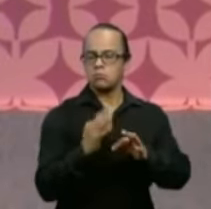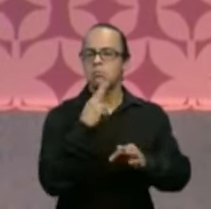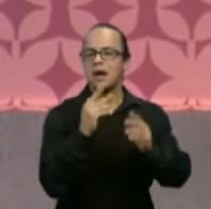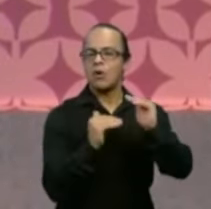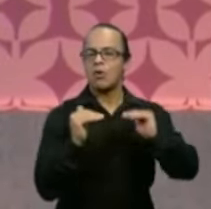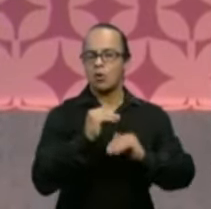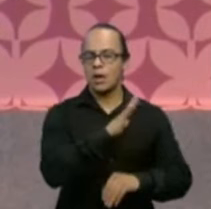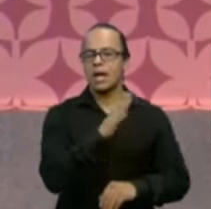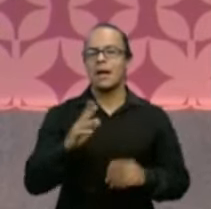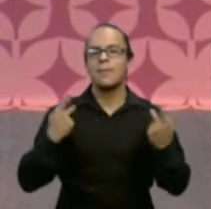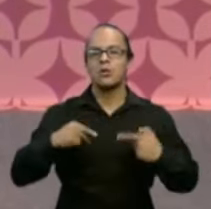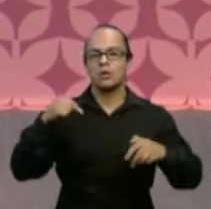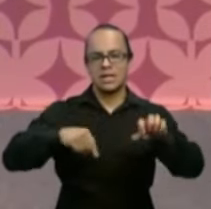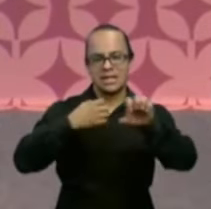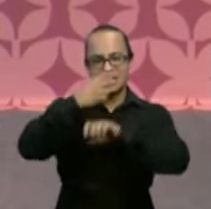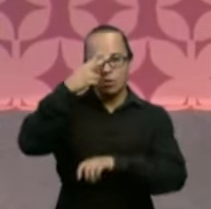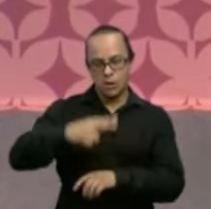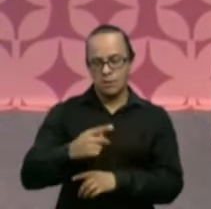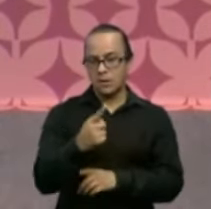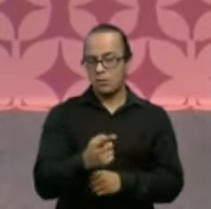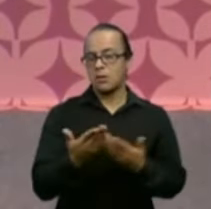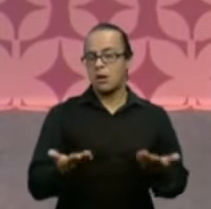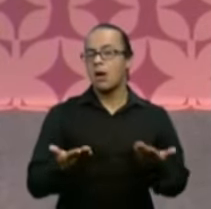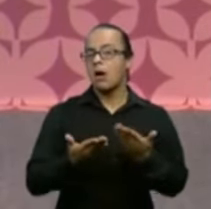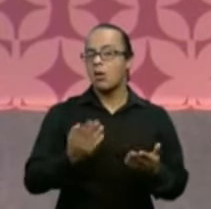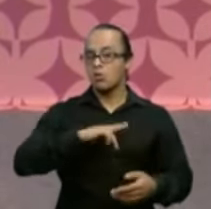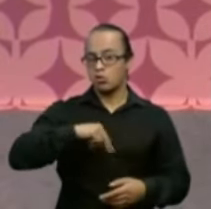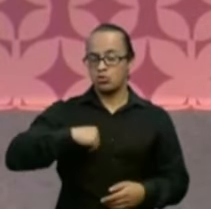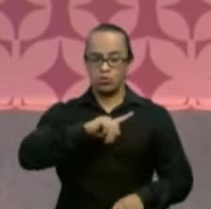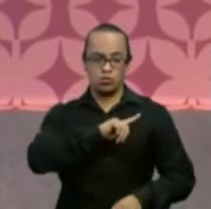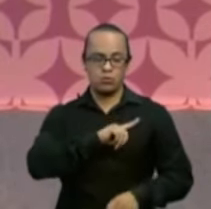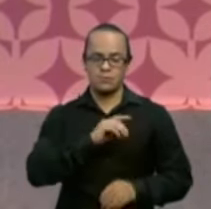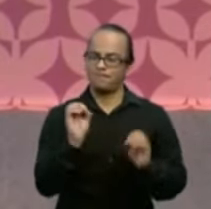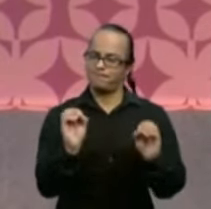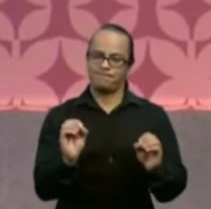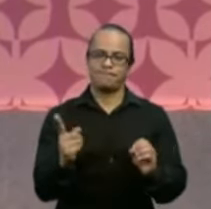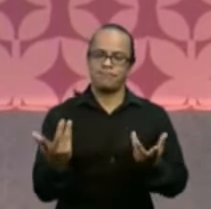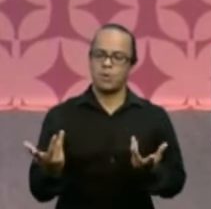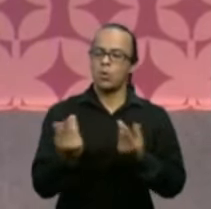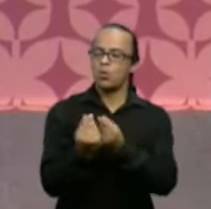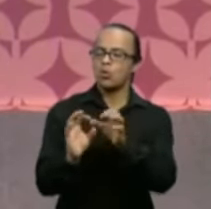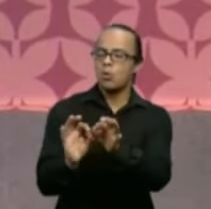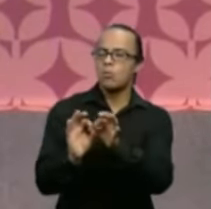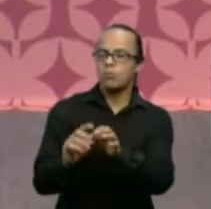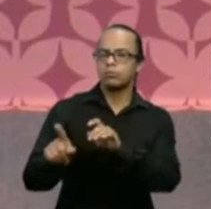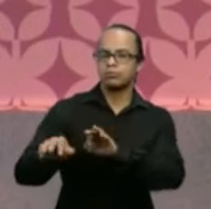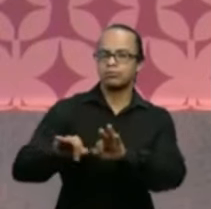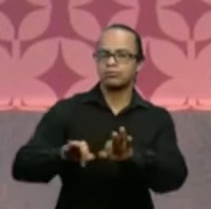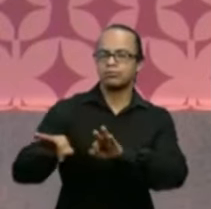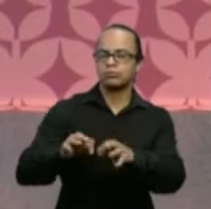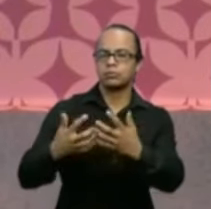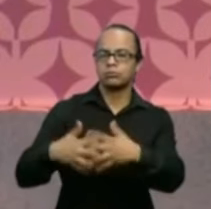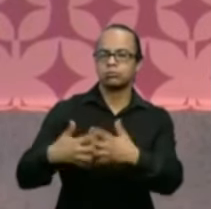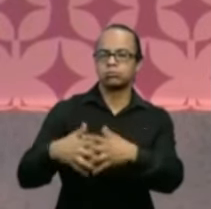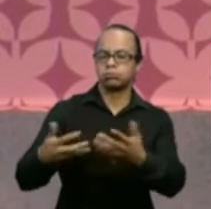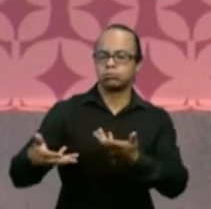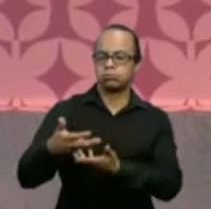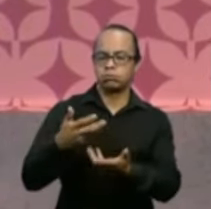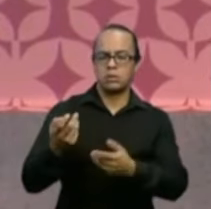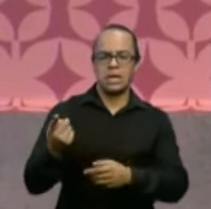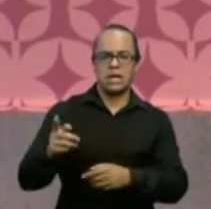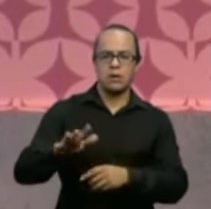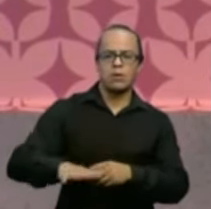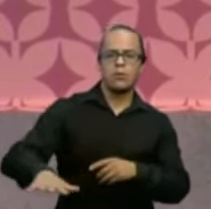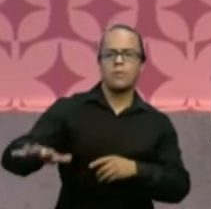los mexiquenses. Esto no lo haremos solos, sino haciendo sinergia con el sector empresarial, a cuyos integrantes